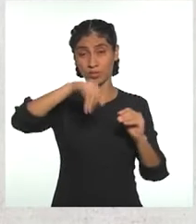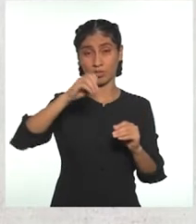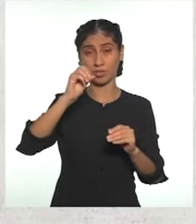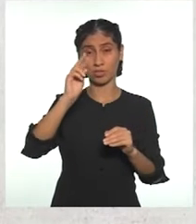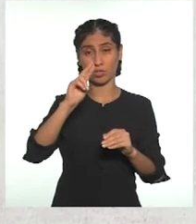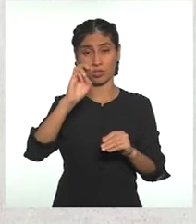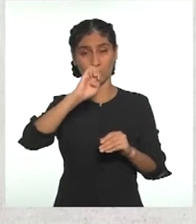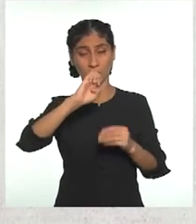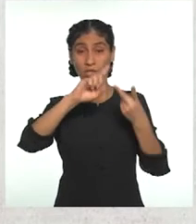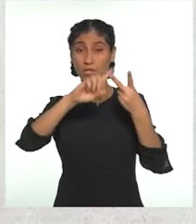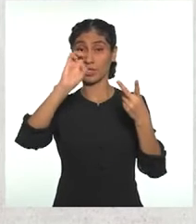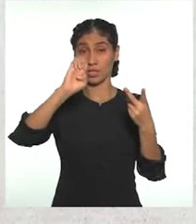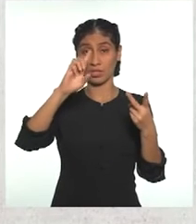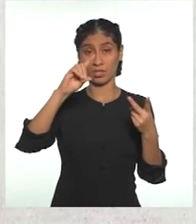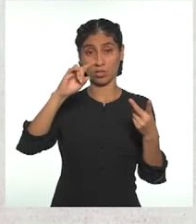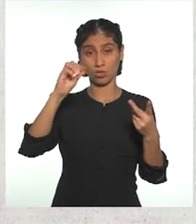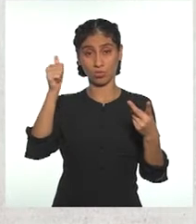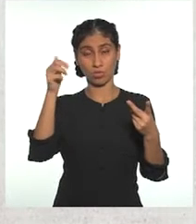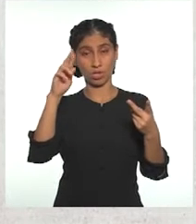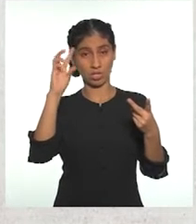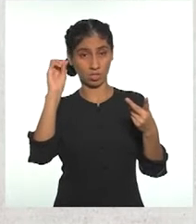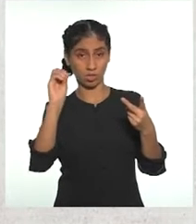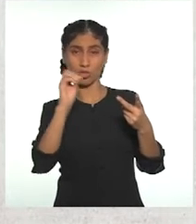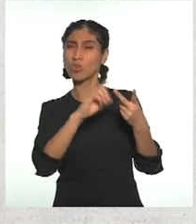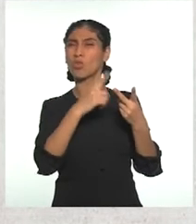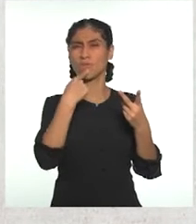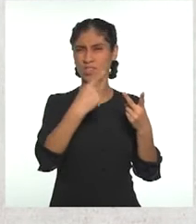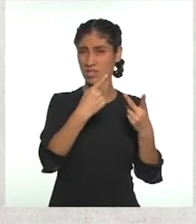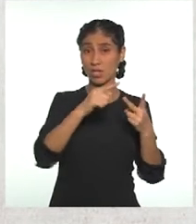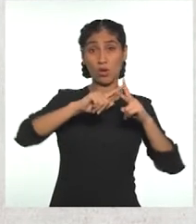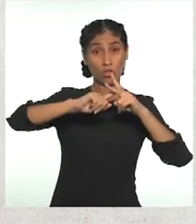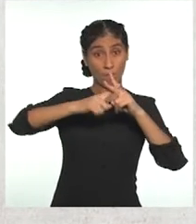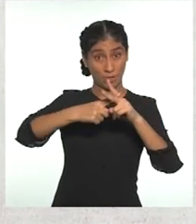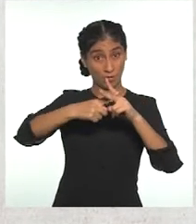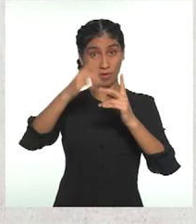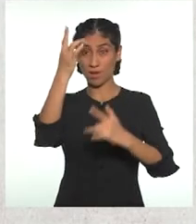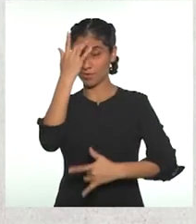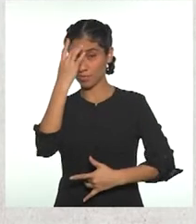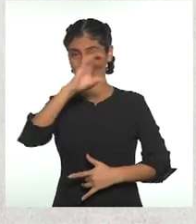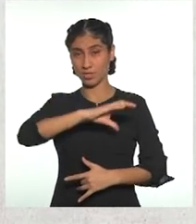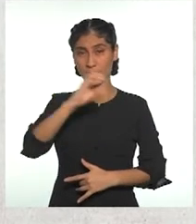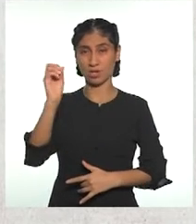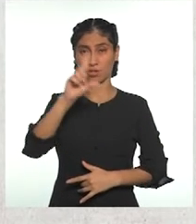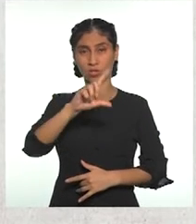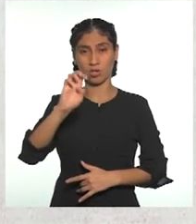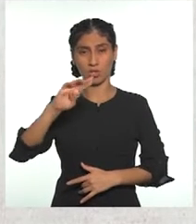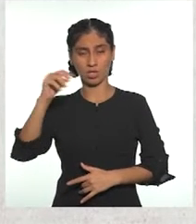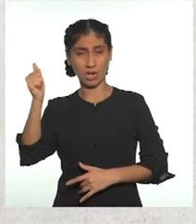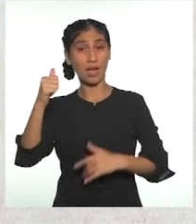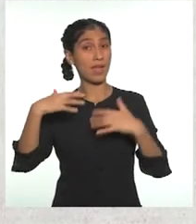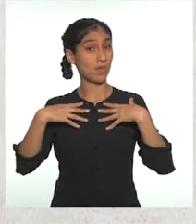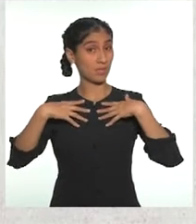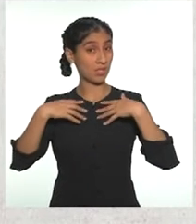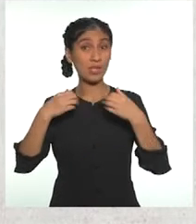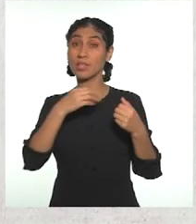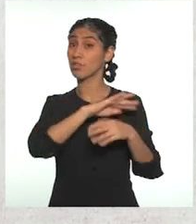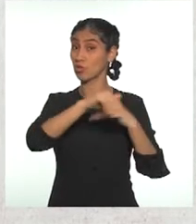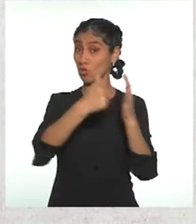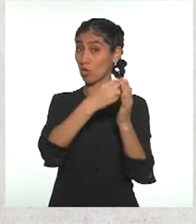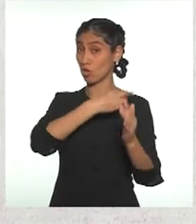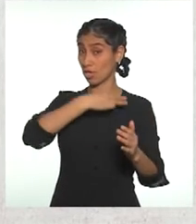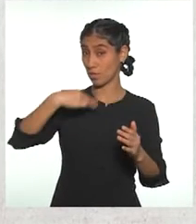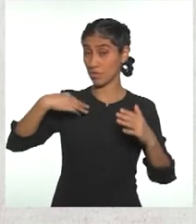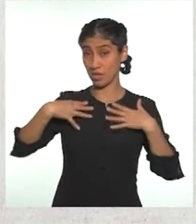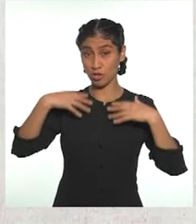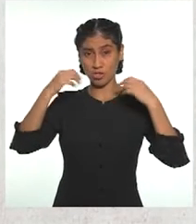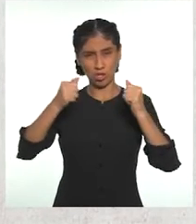Locio y Eduardo Barriga señalan que desde el inicio de la epidemia del cólera, el Ministerio de Salud realizó una campaña